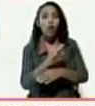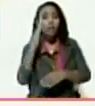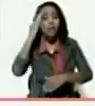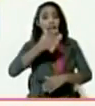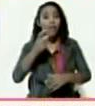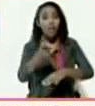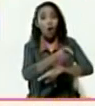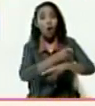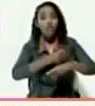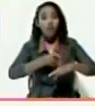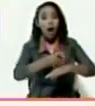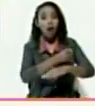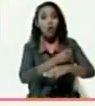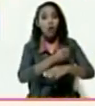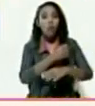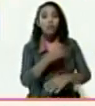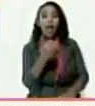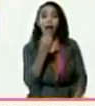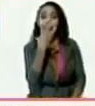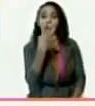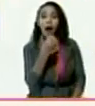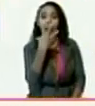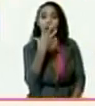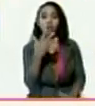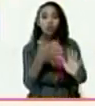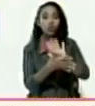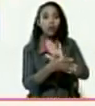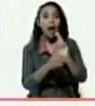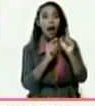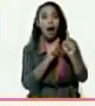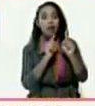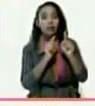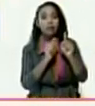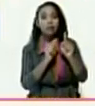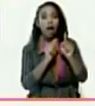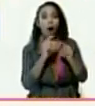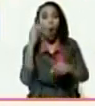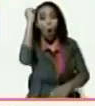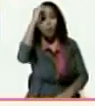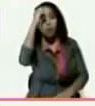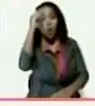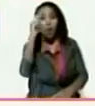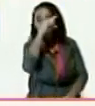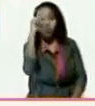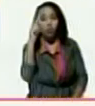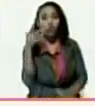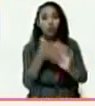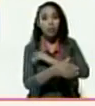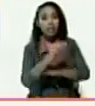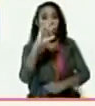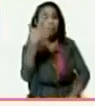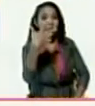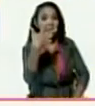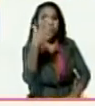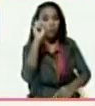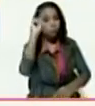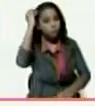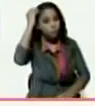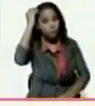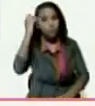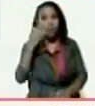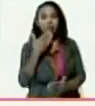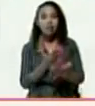del gobierno israelí. Sobre todo esa es la opinión del partido sobre esas tres interrogantes, presidente.